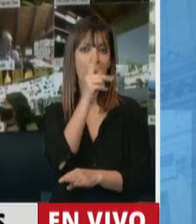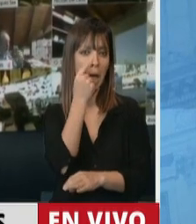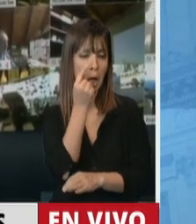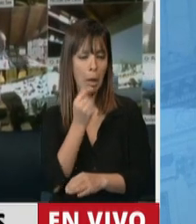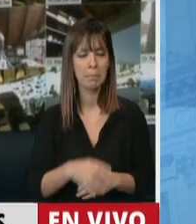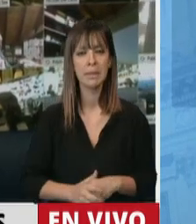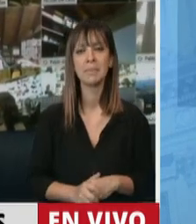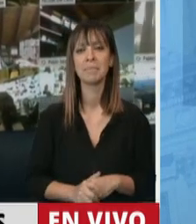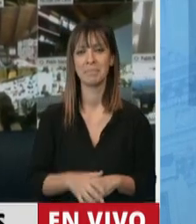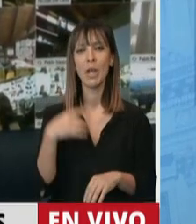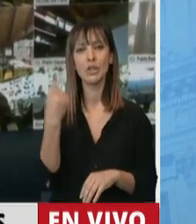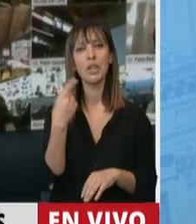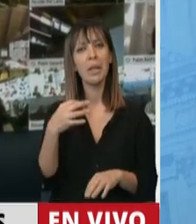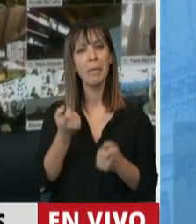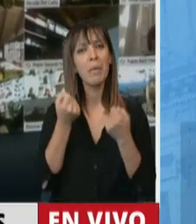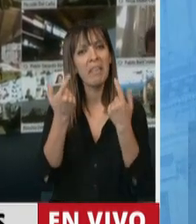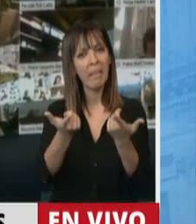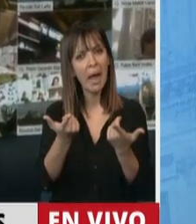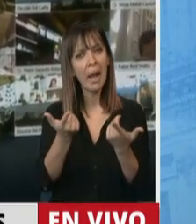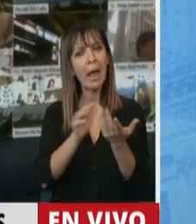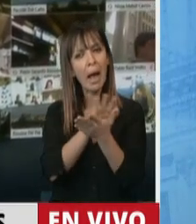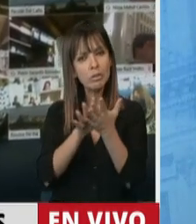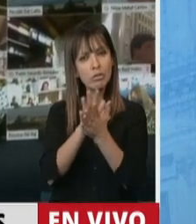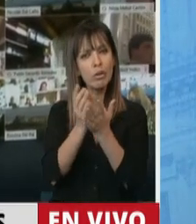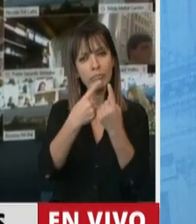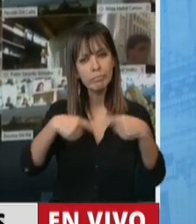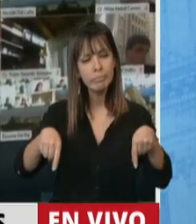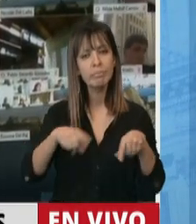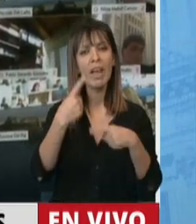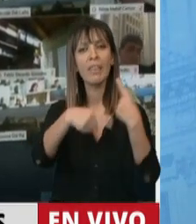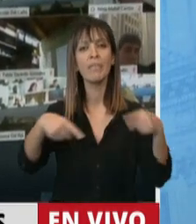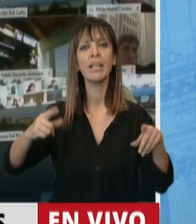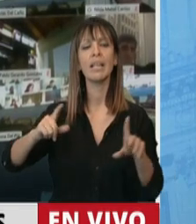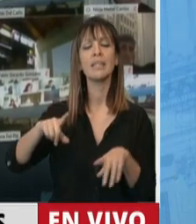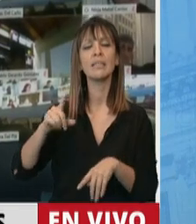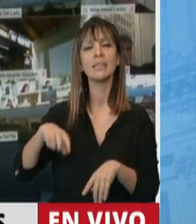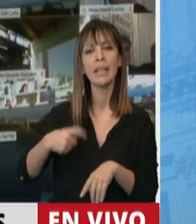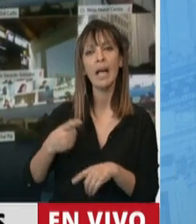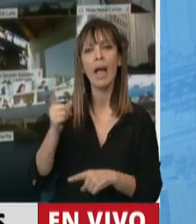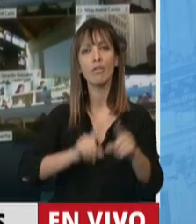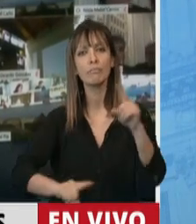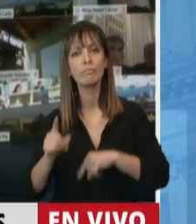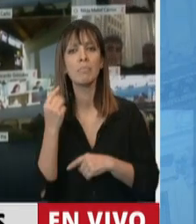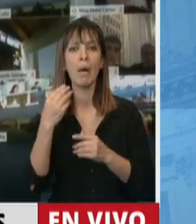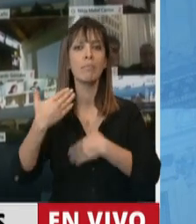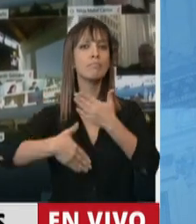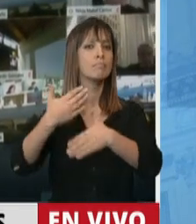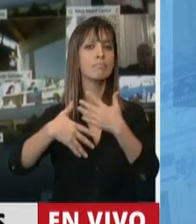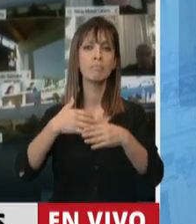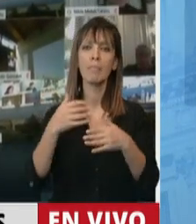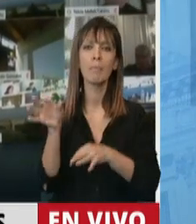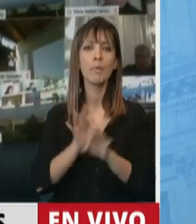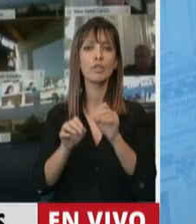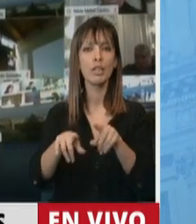eso tenemos que darle la herramienta necesaria a los sindicatos que tienen que ver con la actividad para que pueda llevar inspecciones adelante